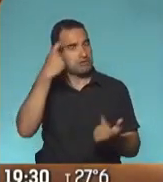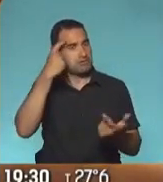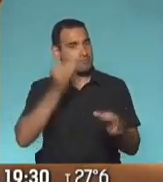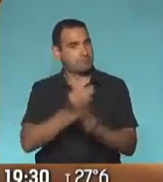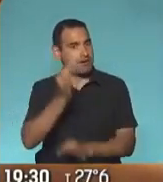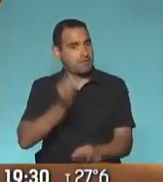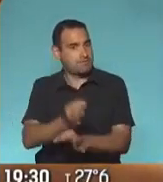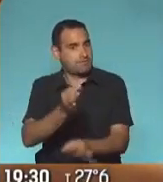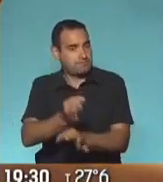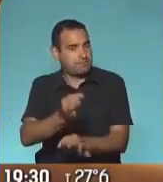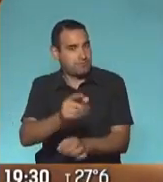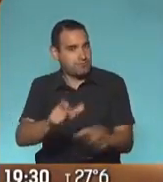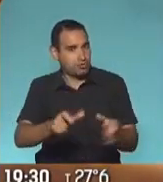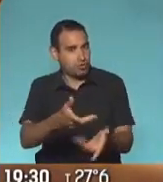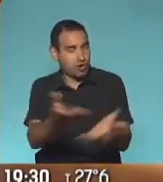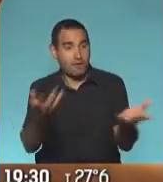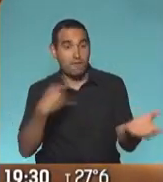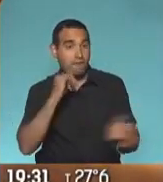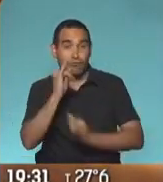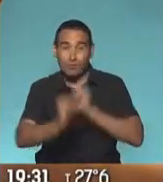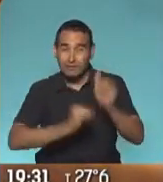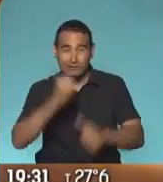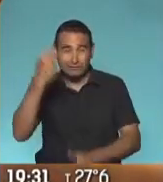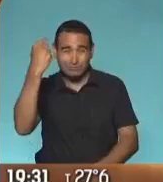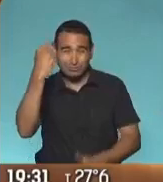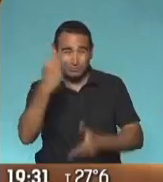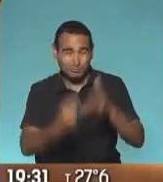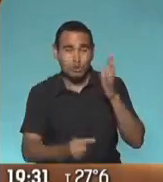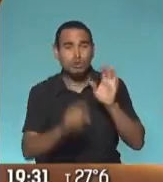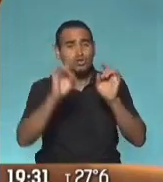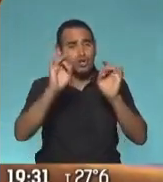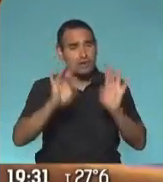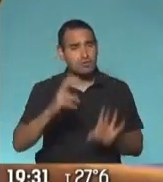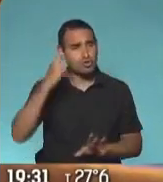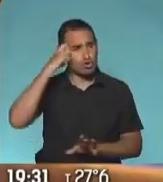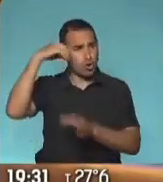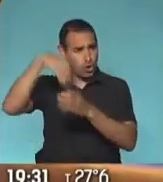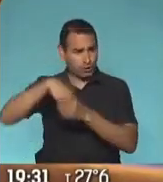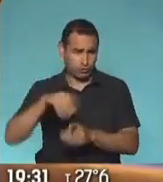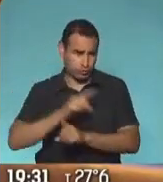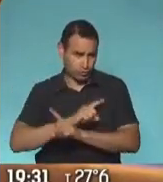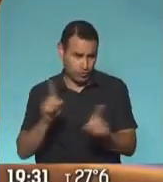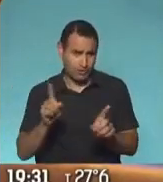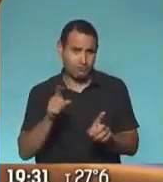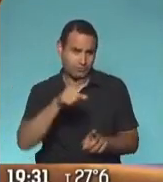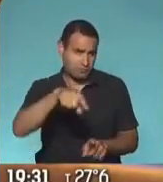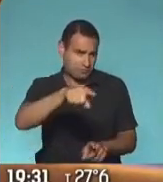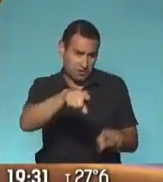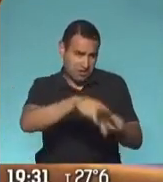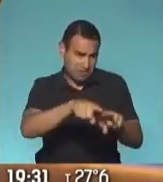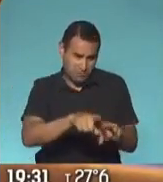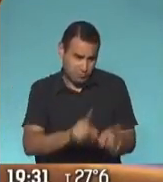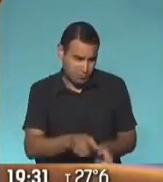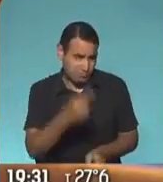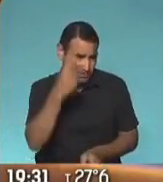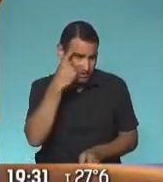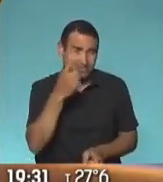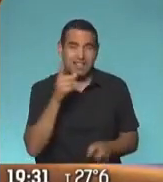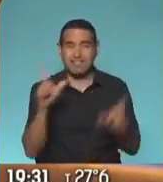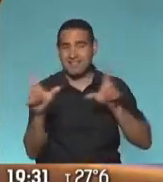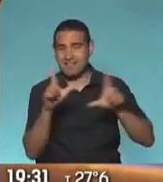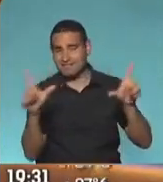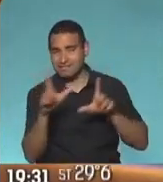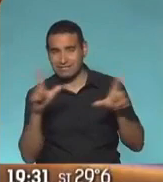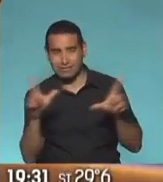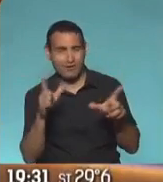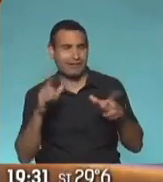argentina por la cantidad de información. No solamente se discutía en el Congreso, les habrá pasado a ustedes, en los programas de televisión,